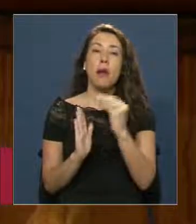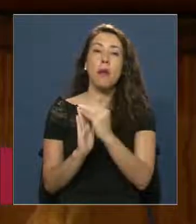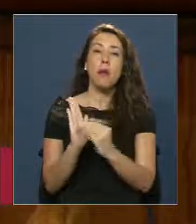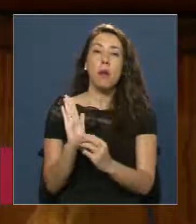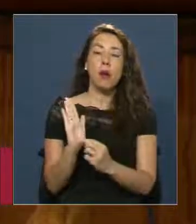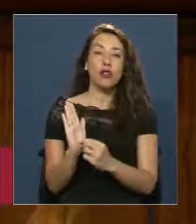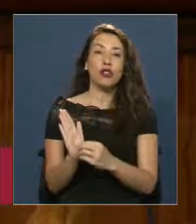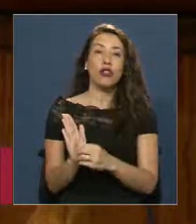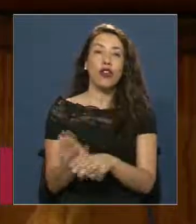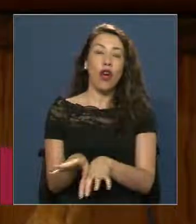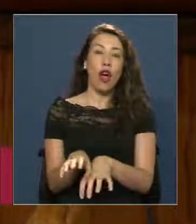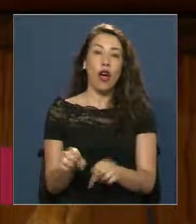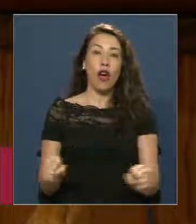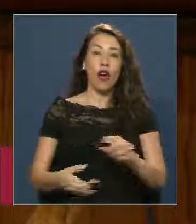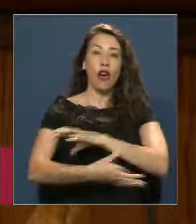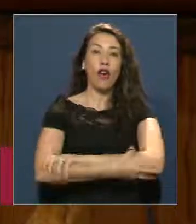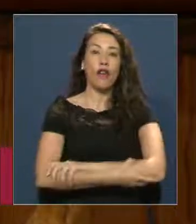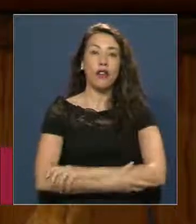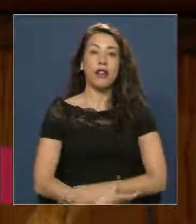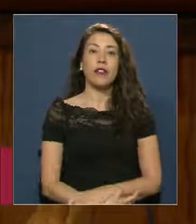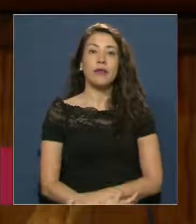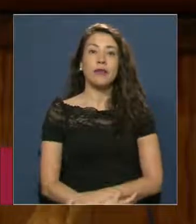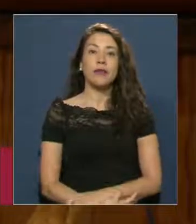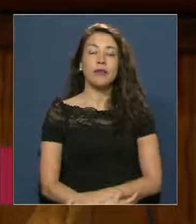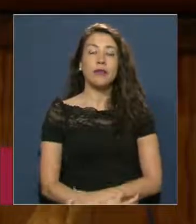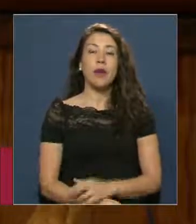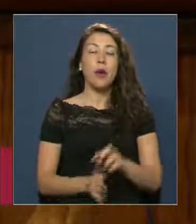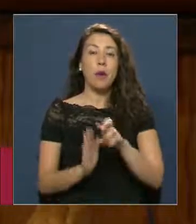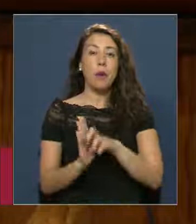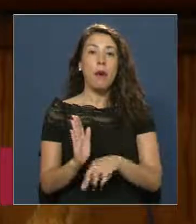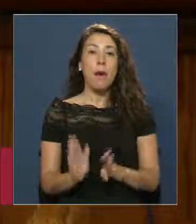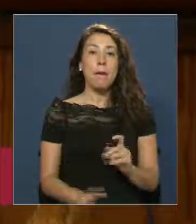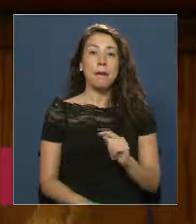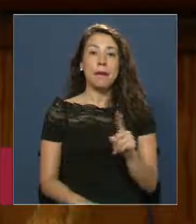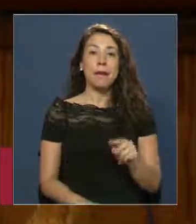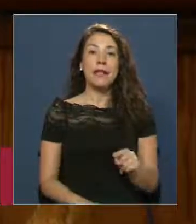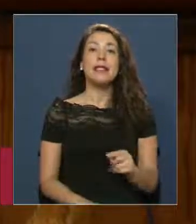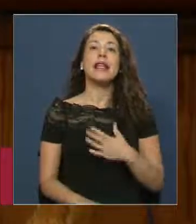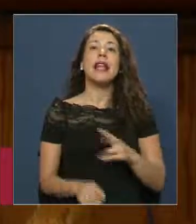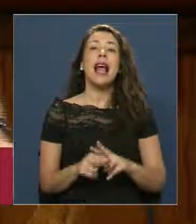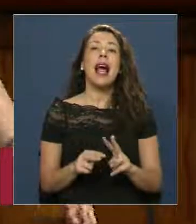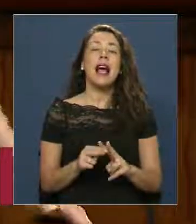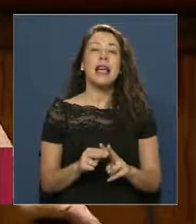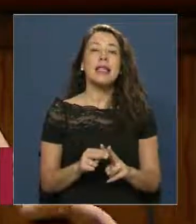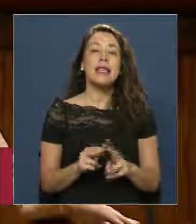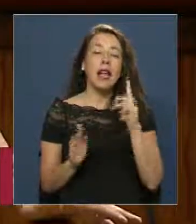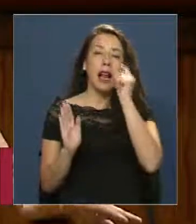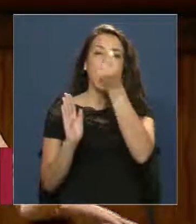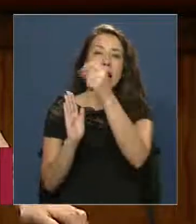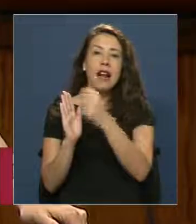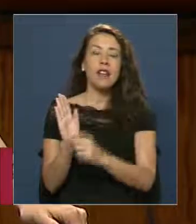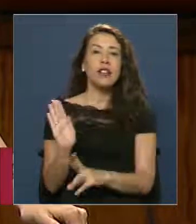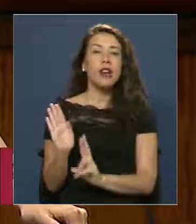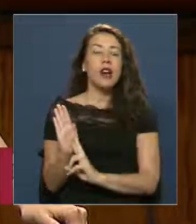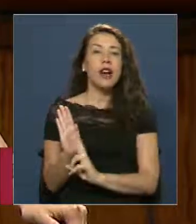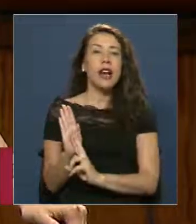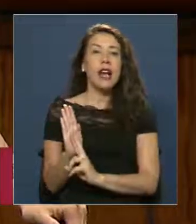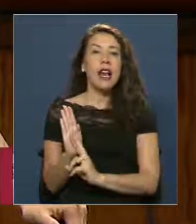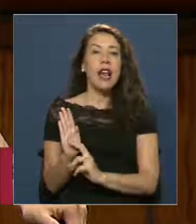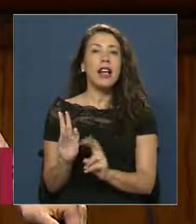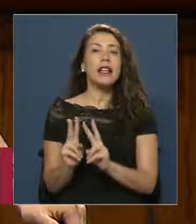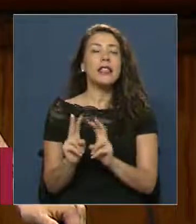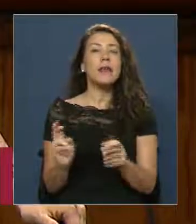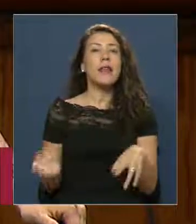dichos convenios. Al respecto, señala que el proyecto BEPS se propuso llevar a cabo una revisión de las reglas y de los